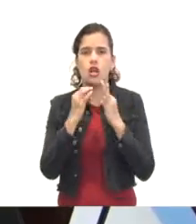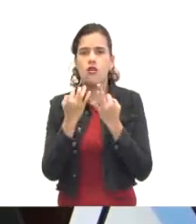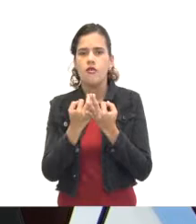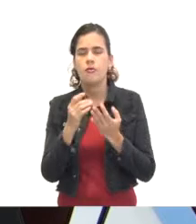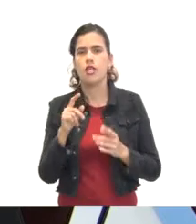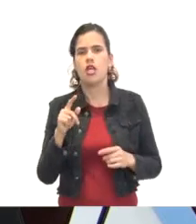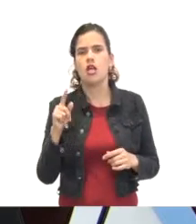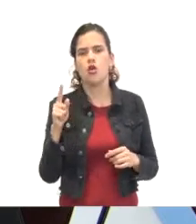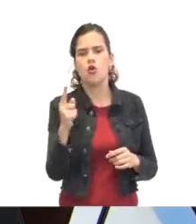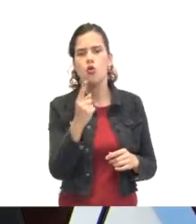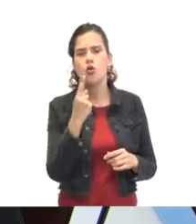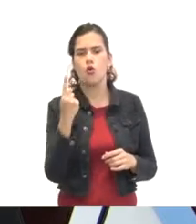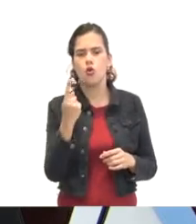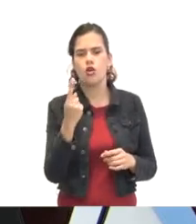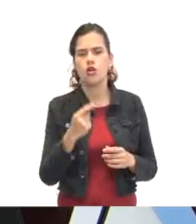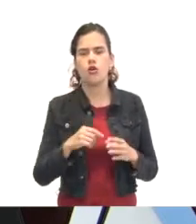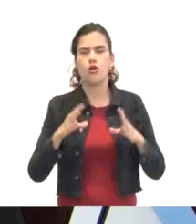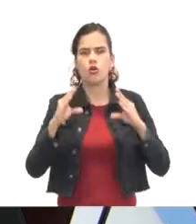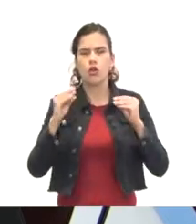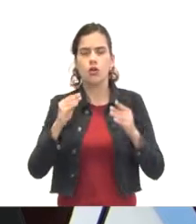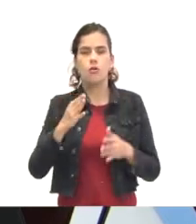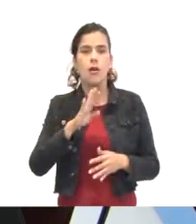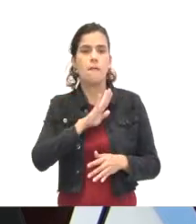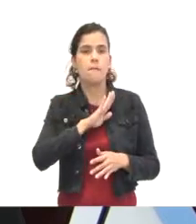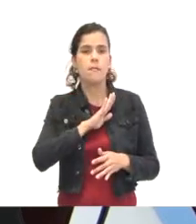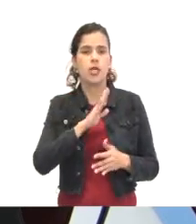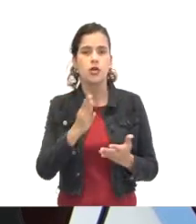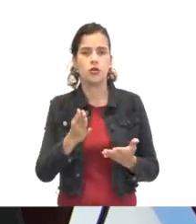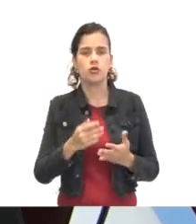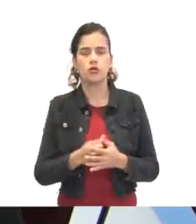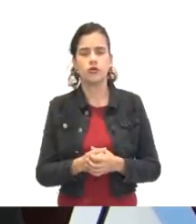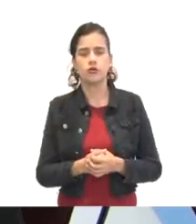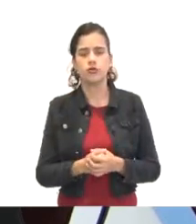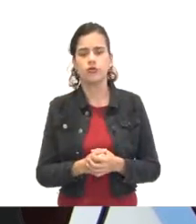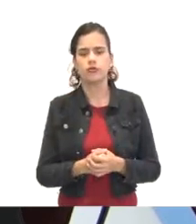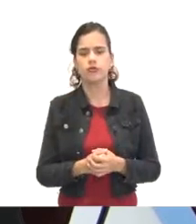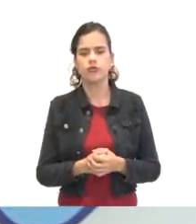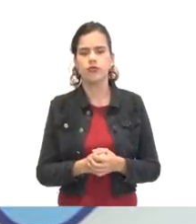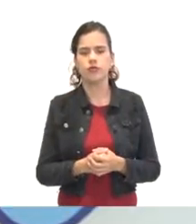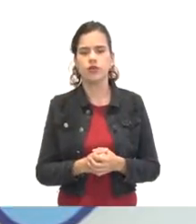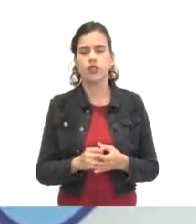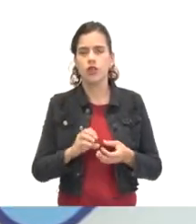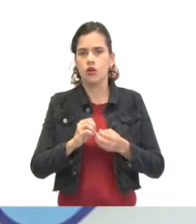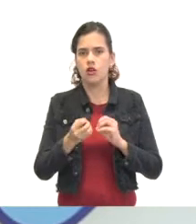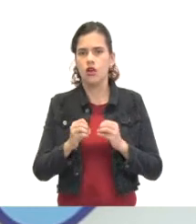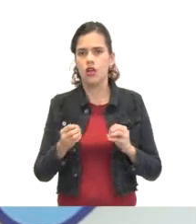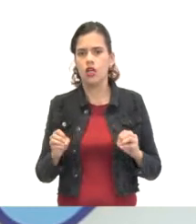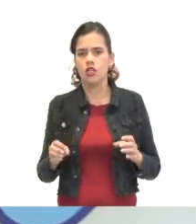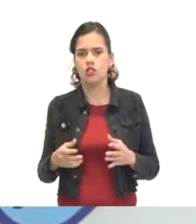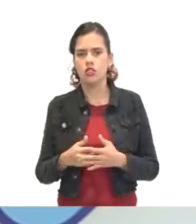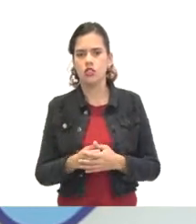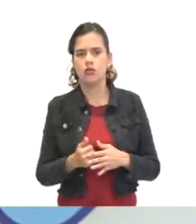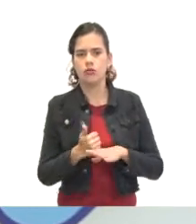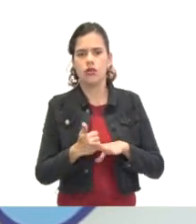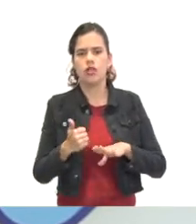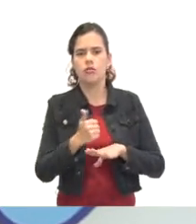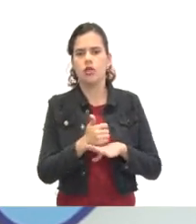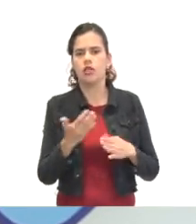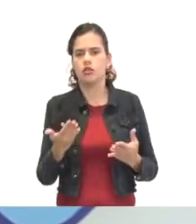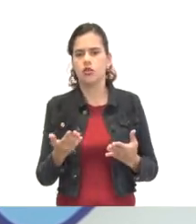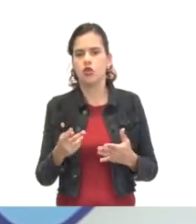es único, es cuando hablamos de posesión, como lo acabas de decir, con ese sentido de pertenencia. Y una oración para el mayor sentido de